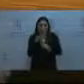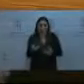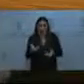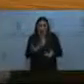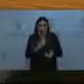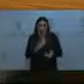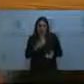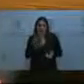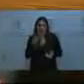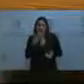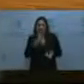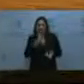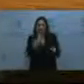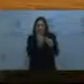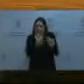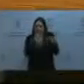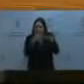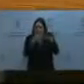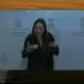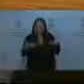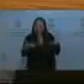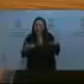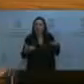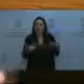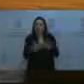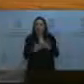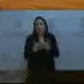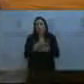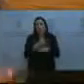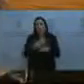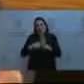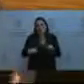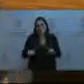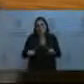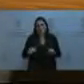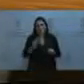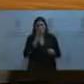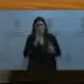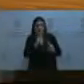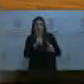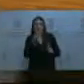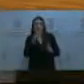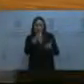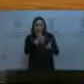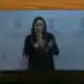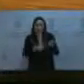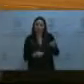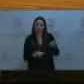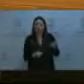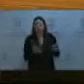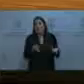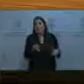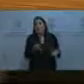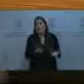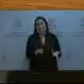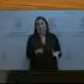sería de otra manera. Sería de otra manera porque solamente hay que acudir a la exposición de motivos y, por supuesto, a lo que es